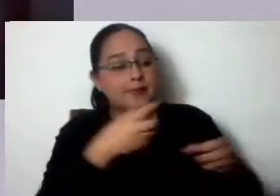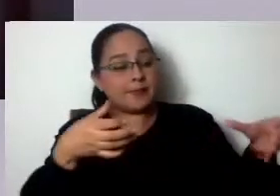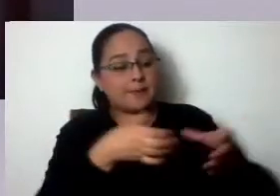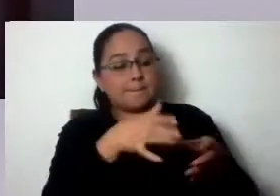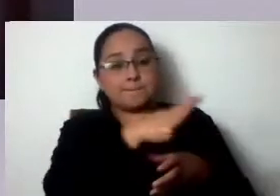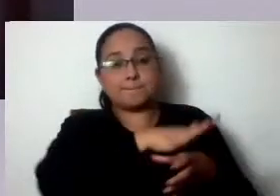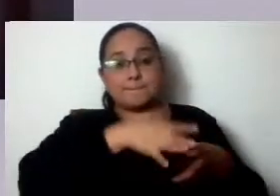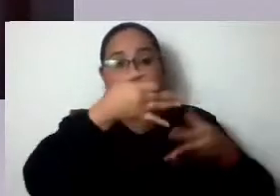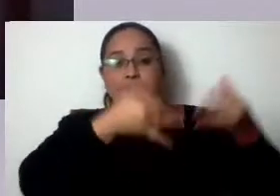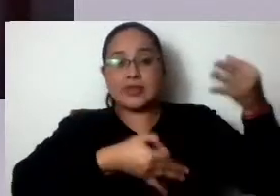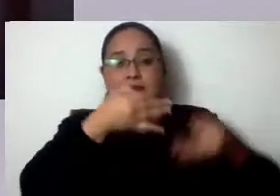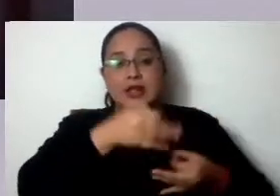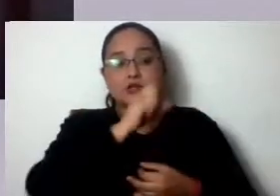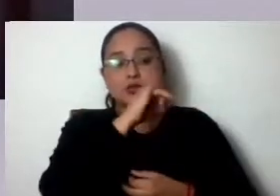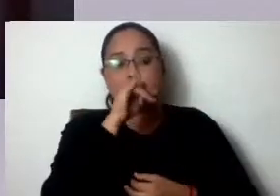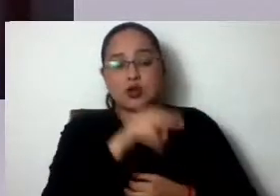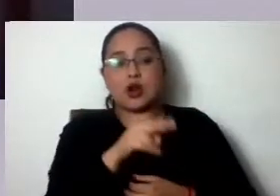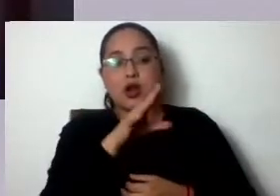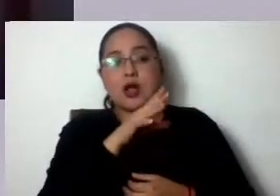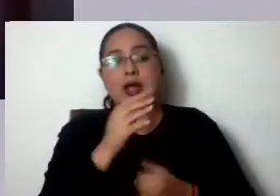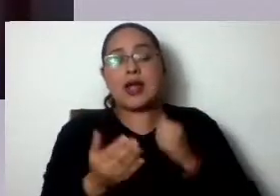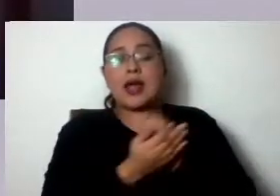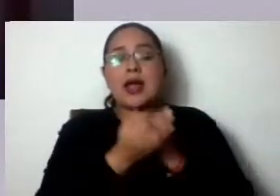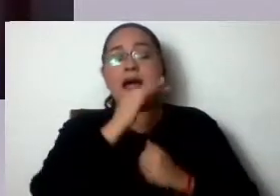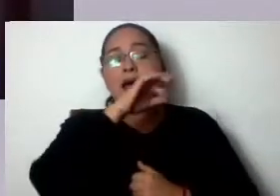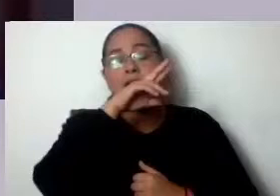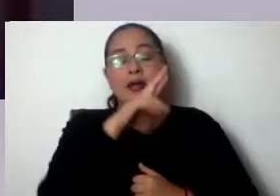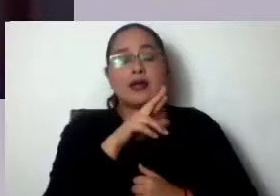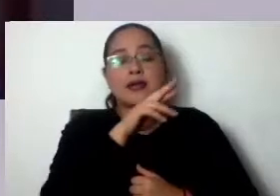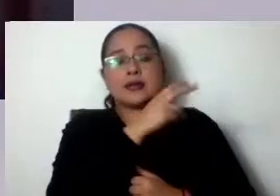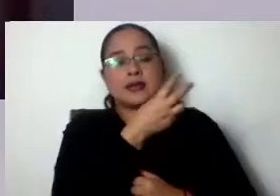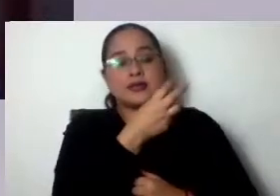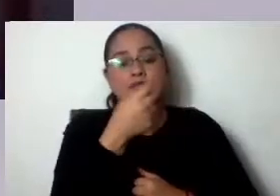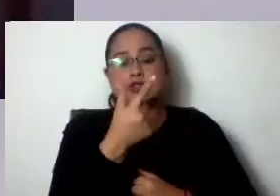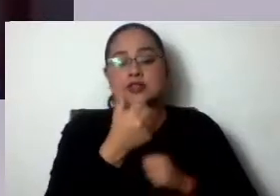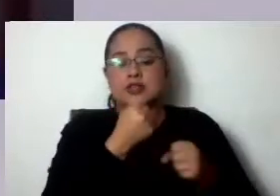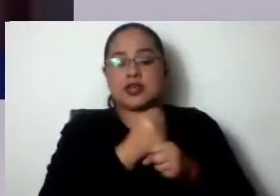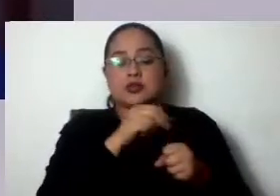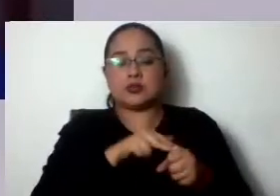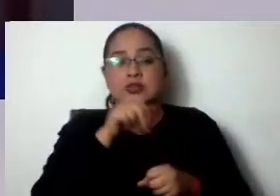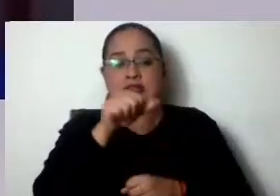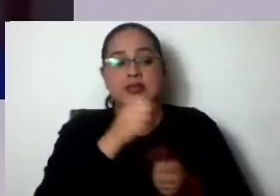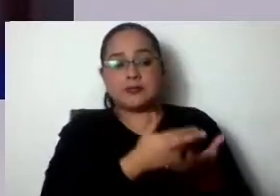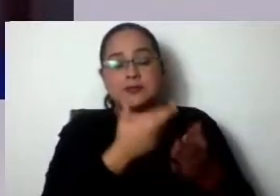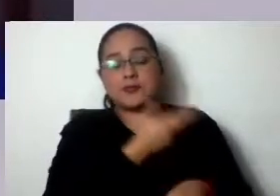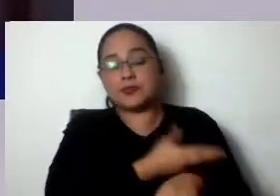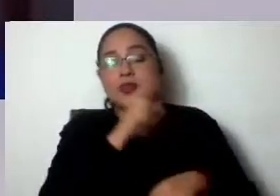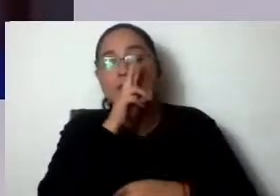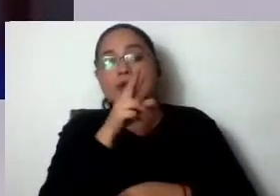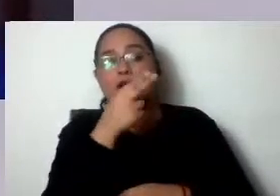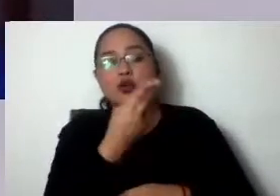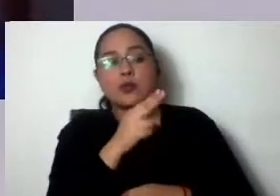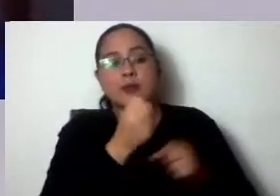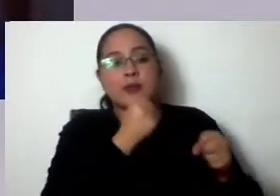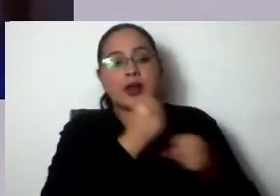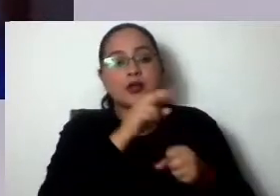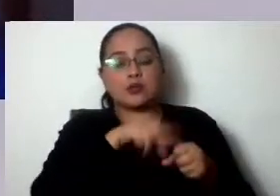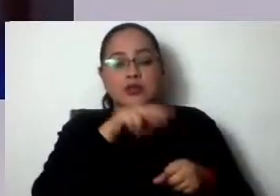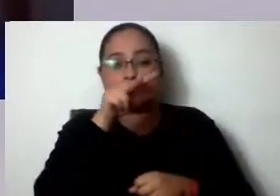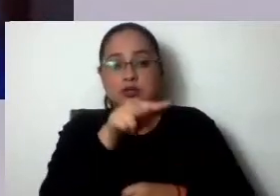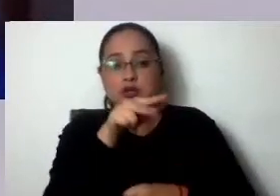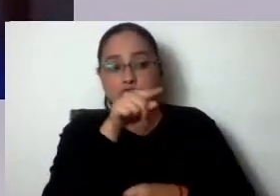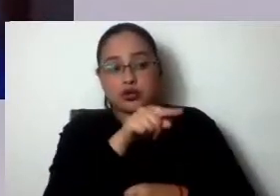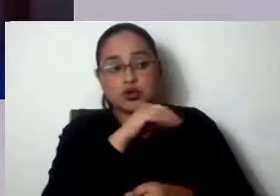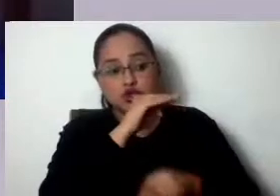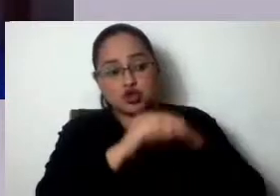sala de la suprema corte al resolver el amparo en revisión 307 2016 en noviembre del 2018 por